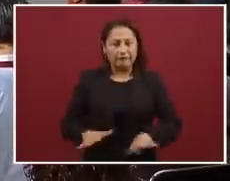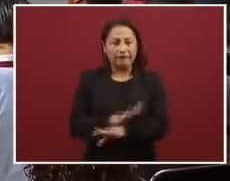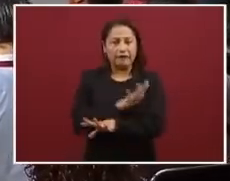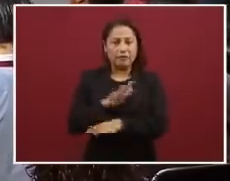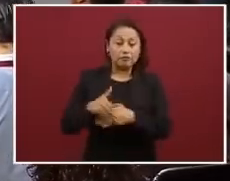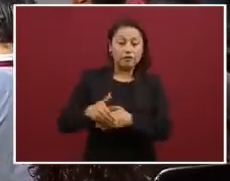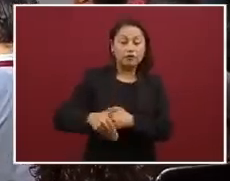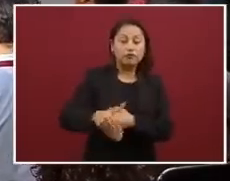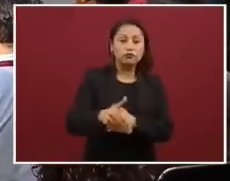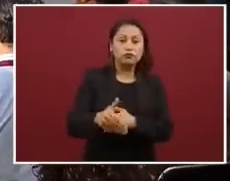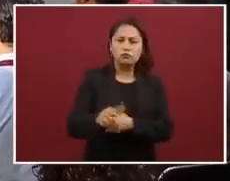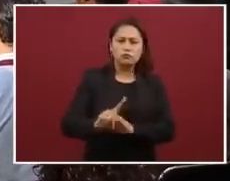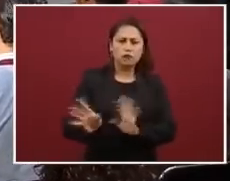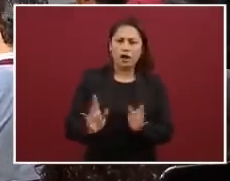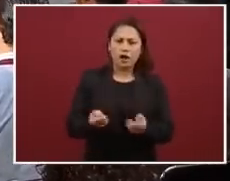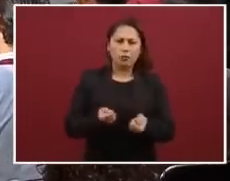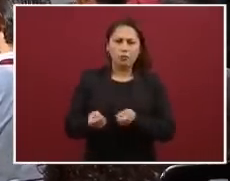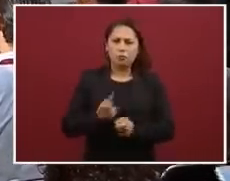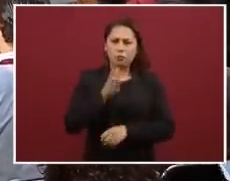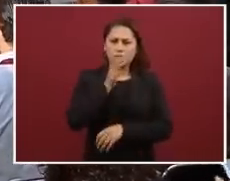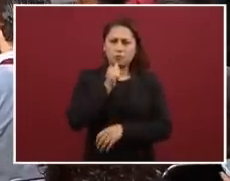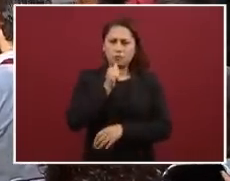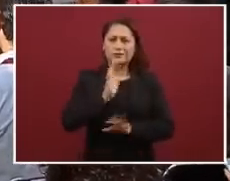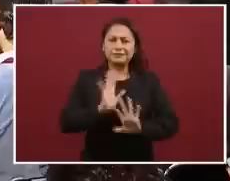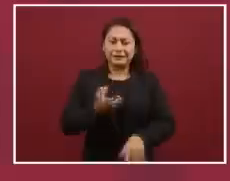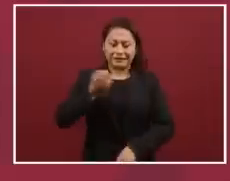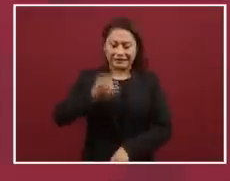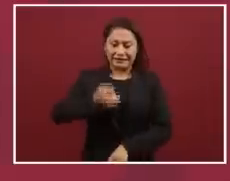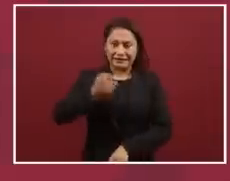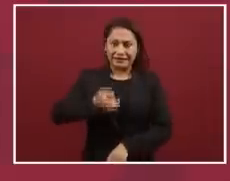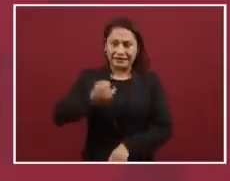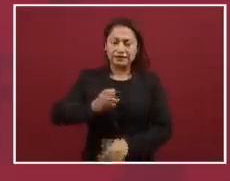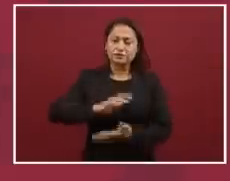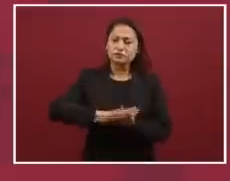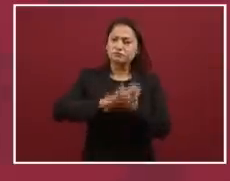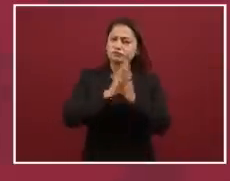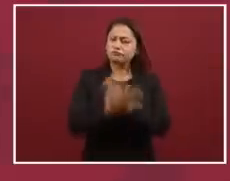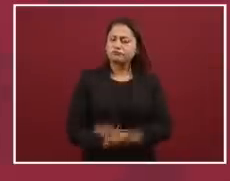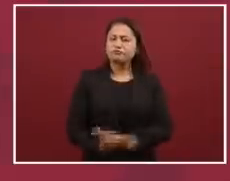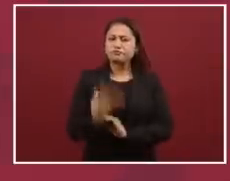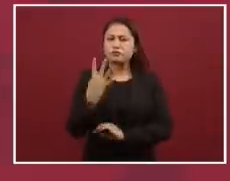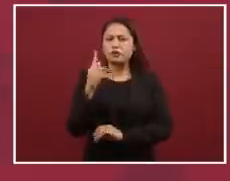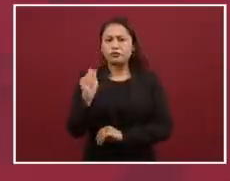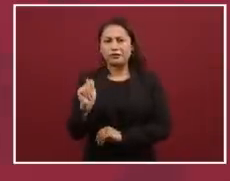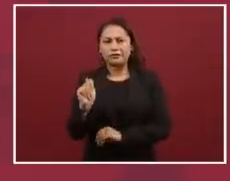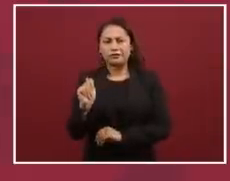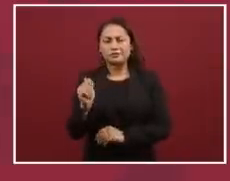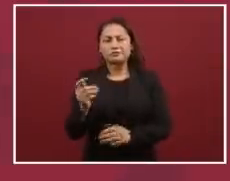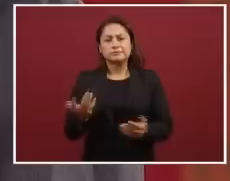Esta es ya la cuarta transformación. Entonces ya se dieron los cambios